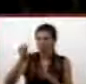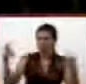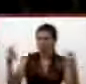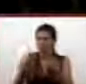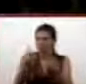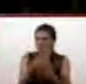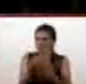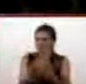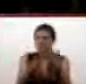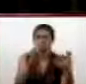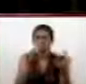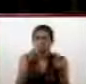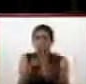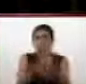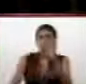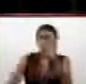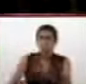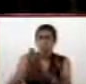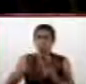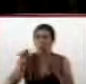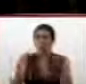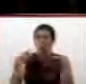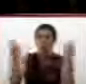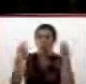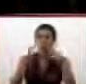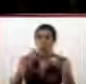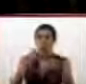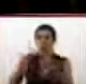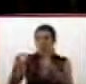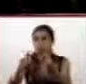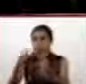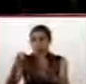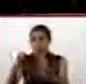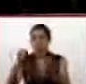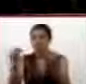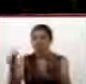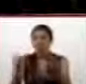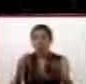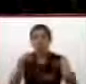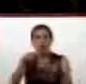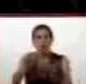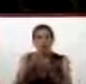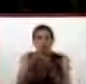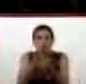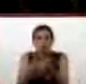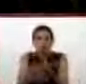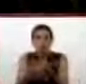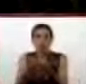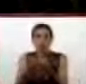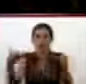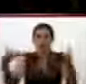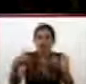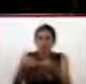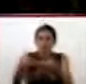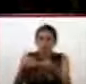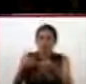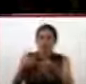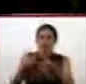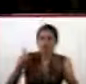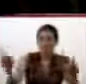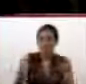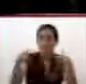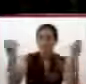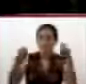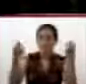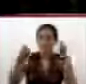se conversó sobre el desarrollo de una campaña de comunicación con la finalidad de contribuir al movimiento por la paz y la